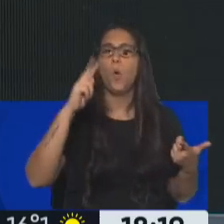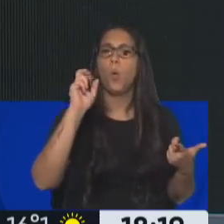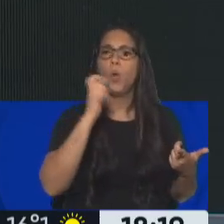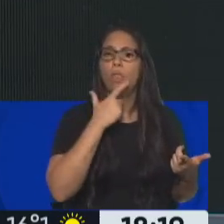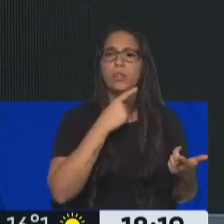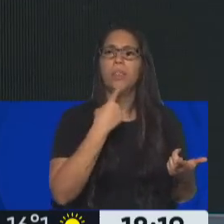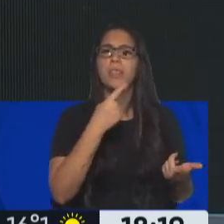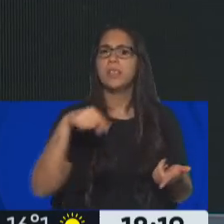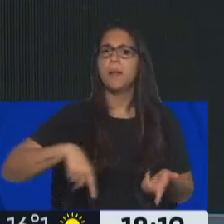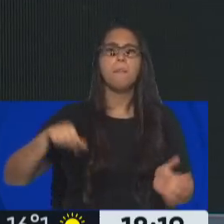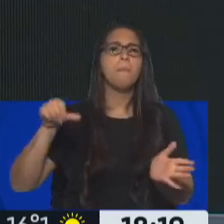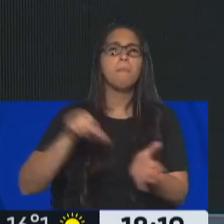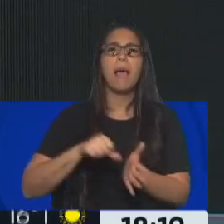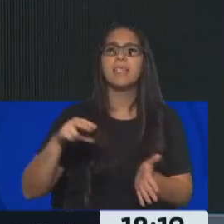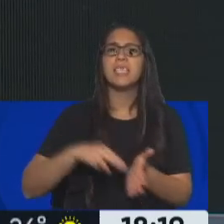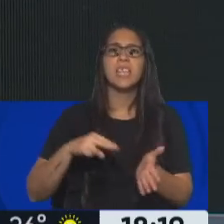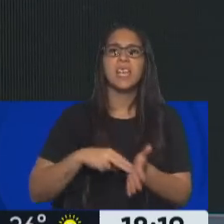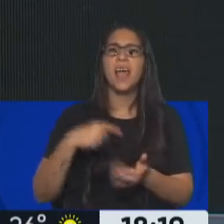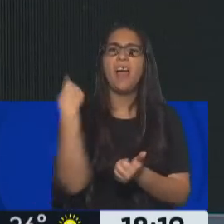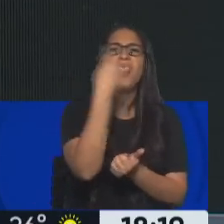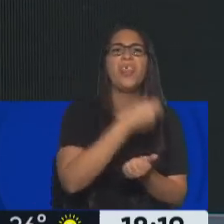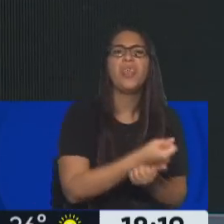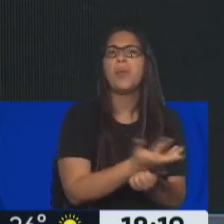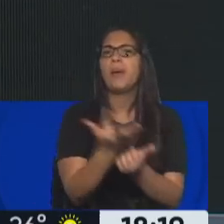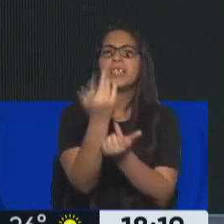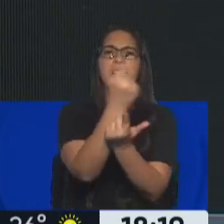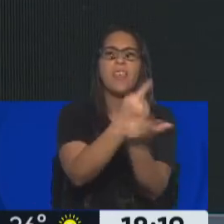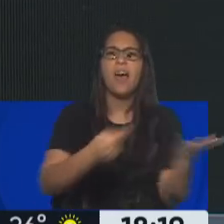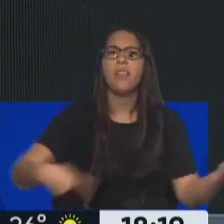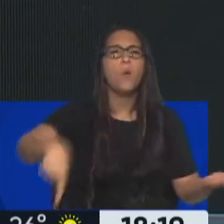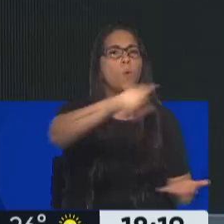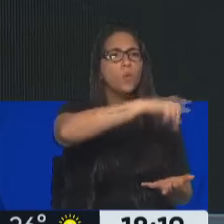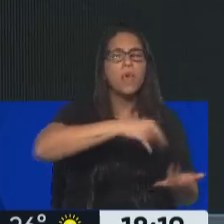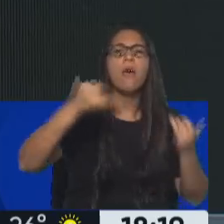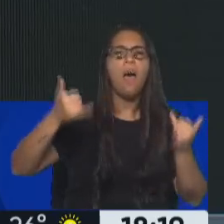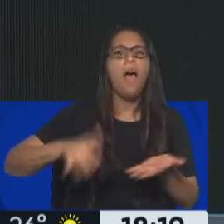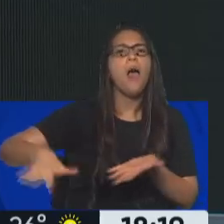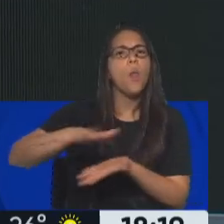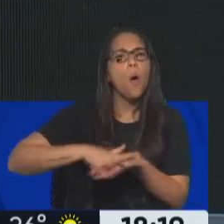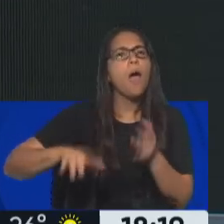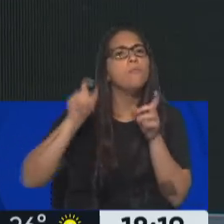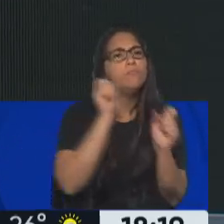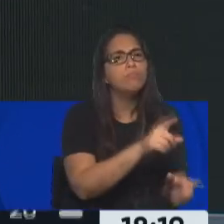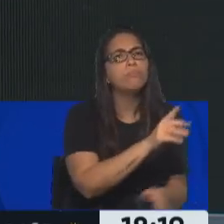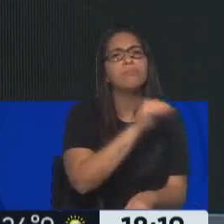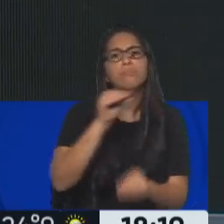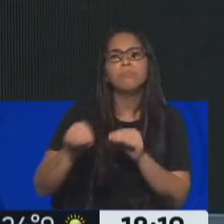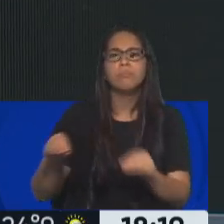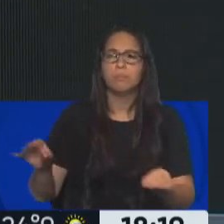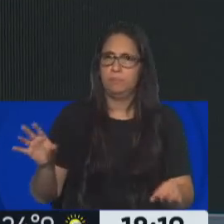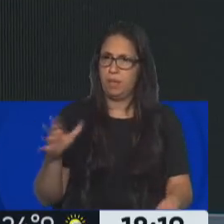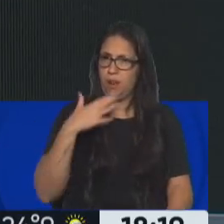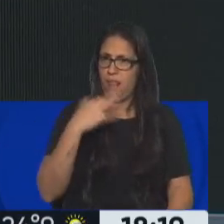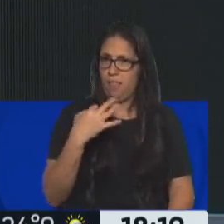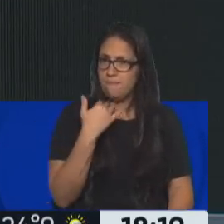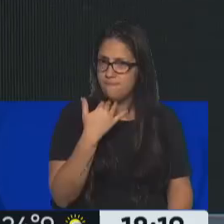Siria es un país diverso, eso nos enorgullece, ustedes tienen un lugar en Siria, aunque eso no está definido, no